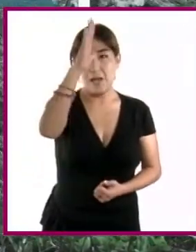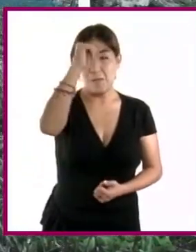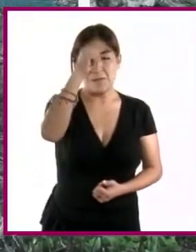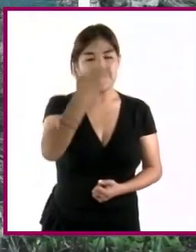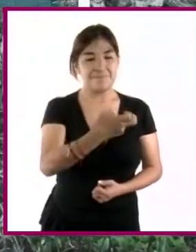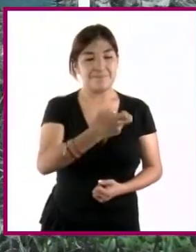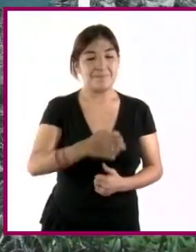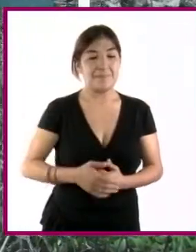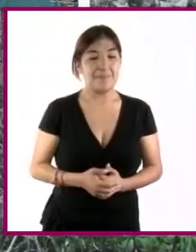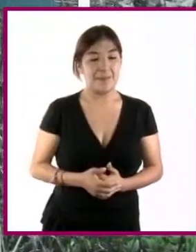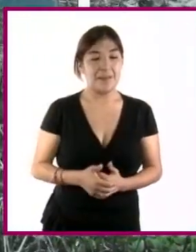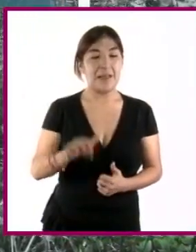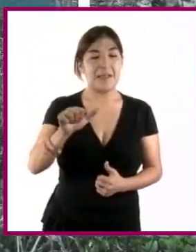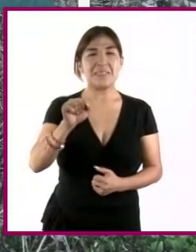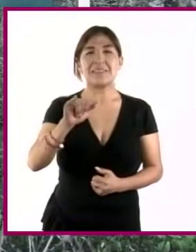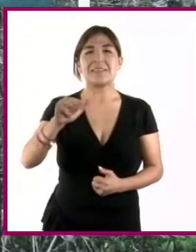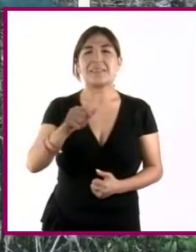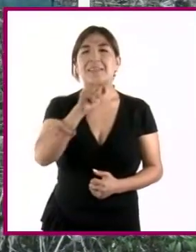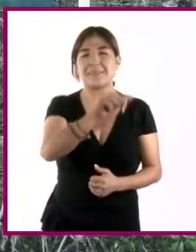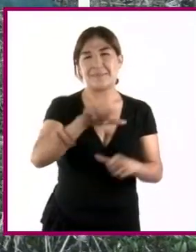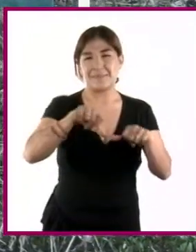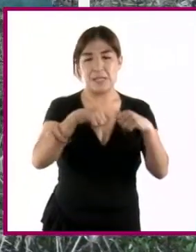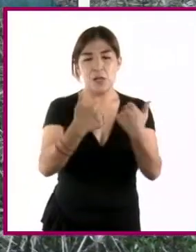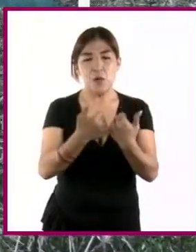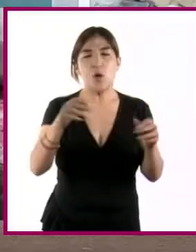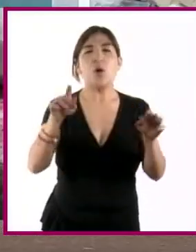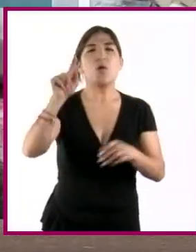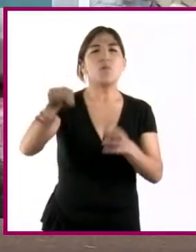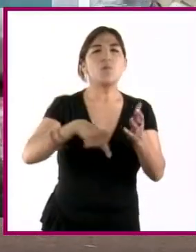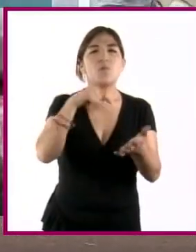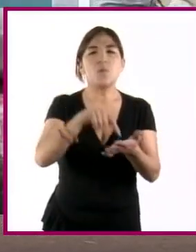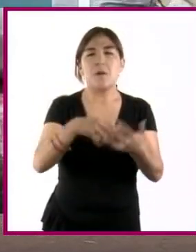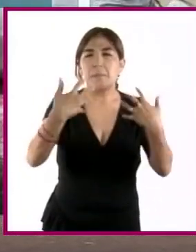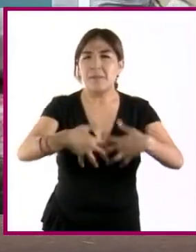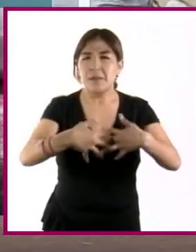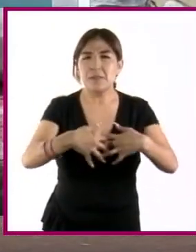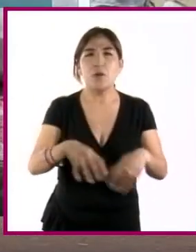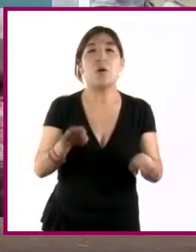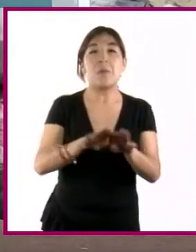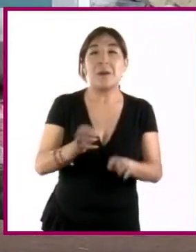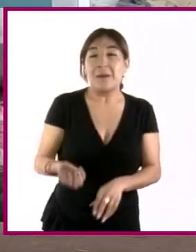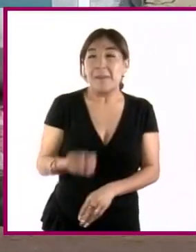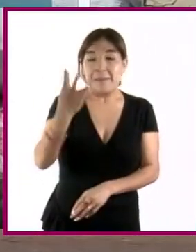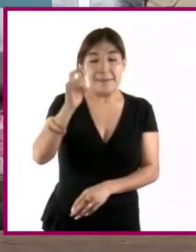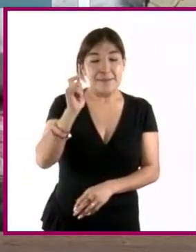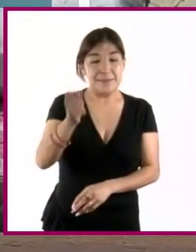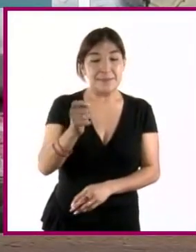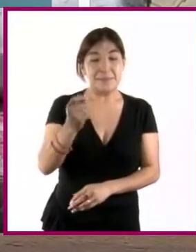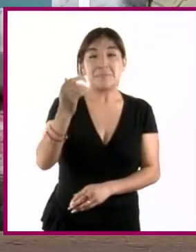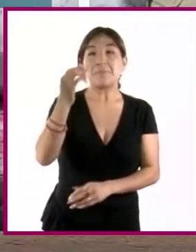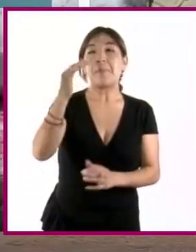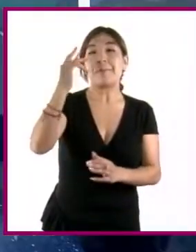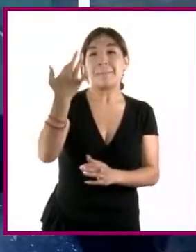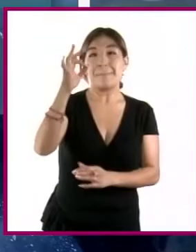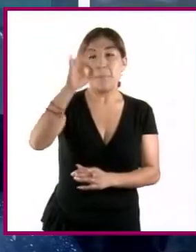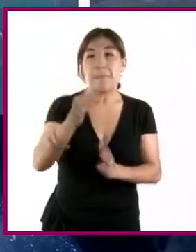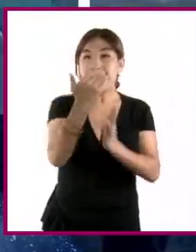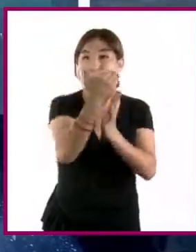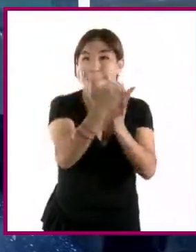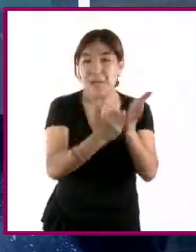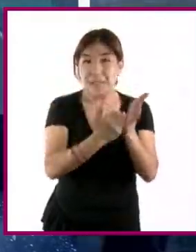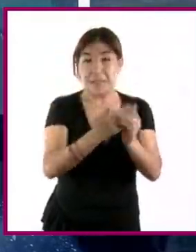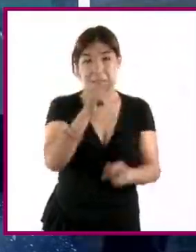Asociación Europea de Plástico, el continente asiático produce al menos el 50% de los plásticos del mundo. China